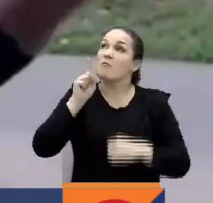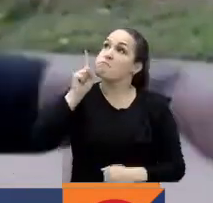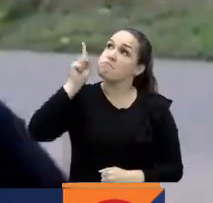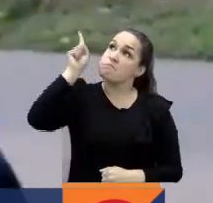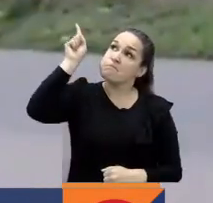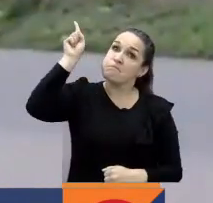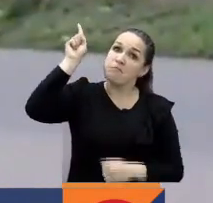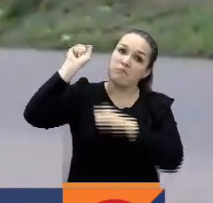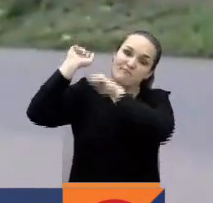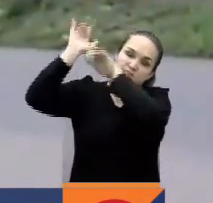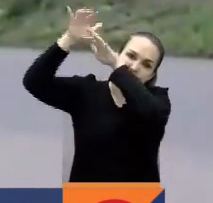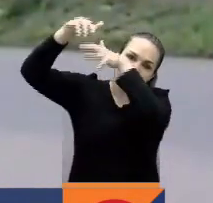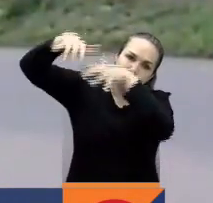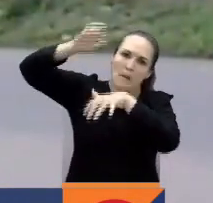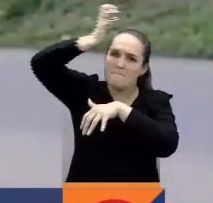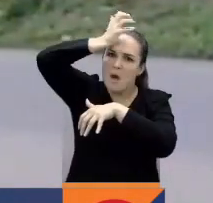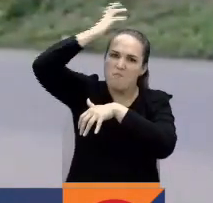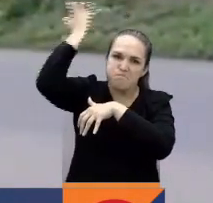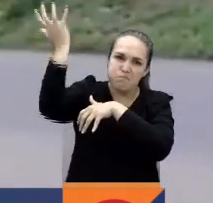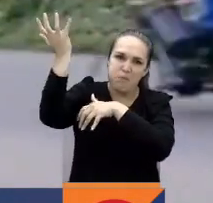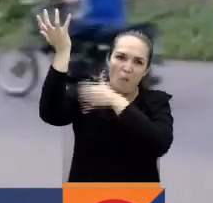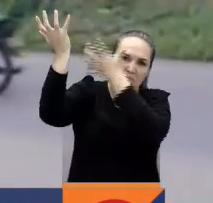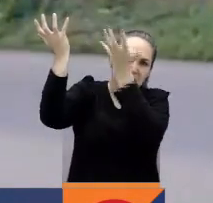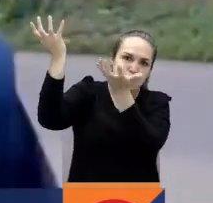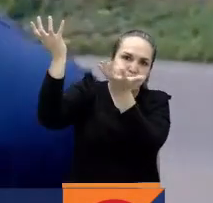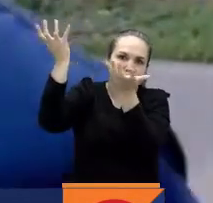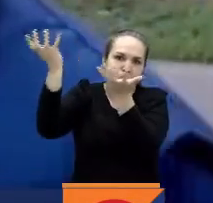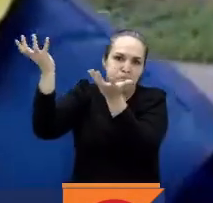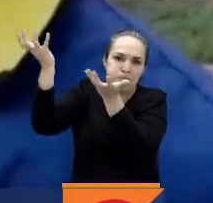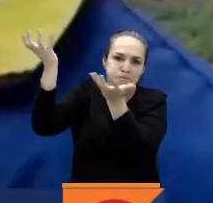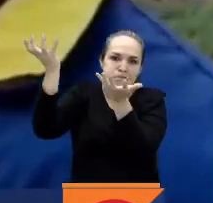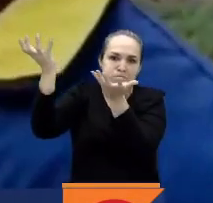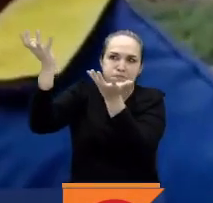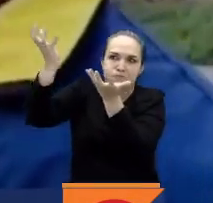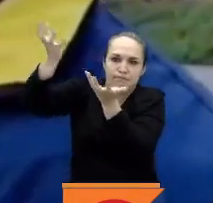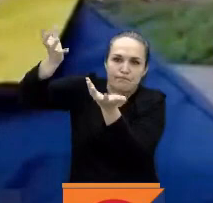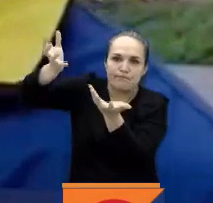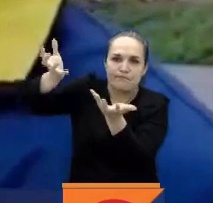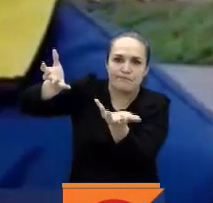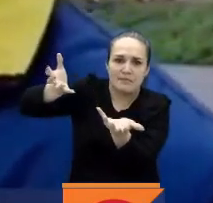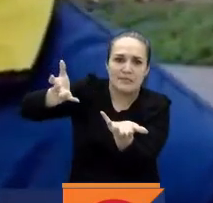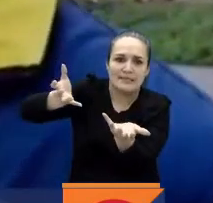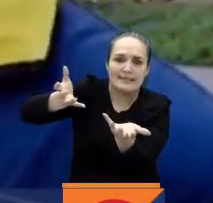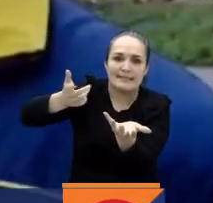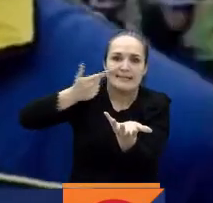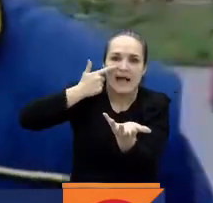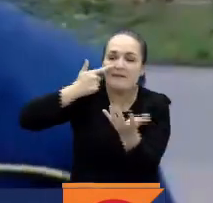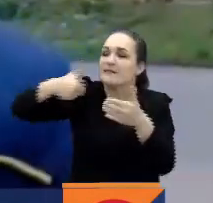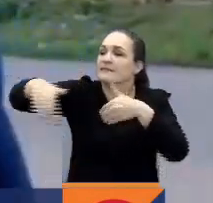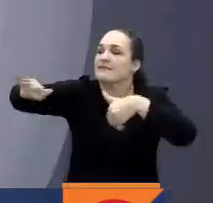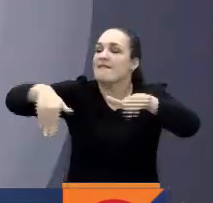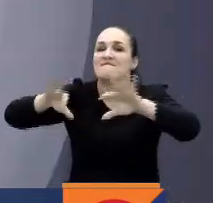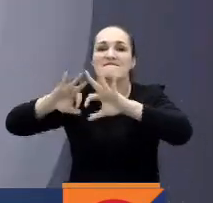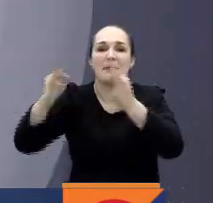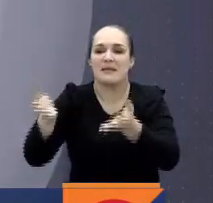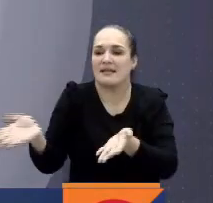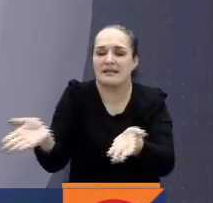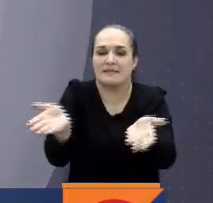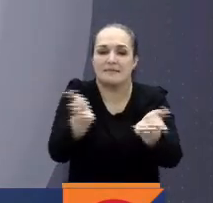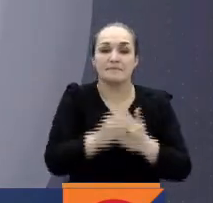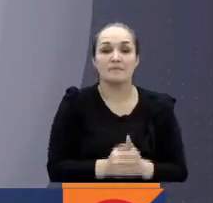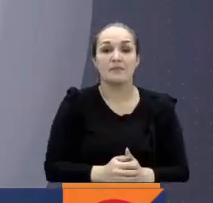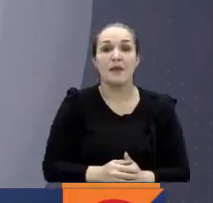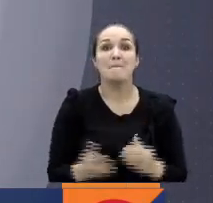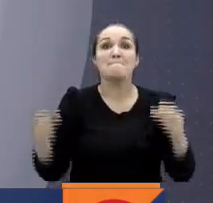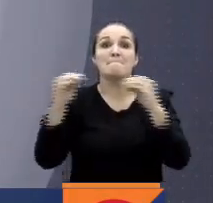habían unas rocas que quedaron suspendidas y por eso tratamos de evacuar toda esta familia que estaban acá. 2 derrumbes